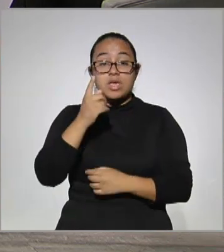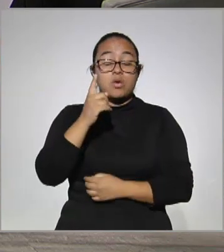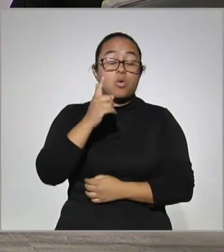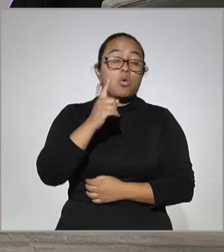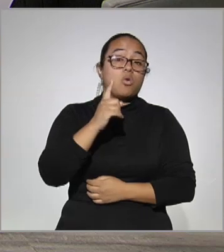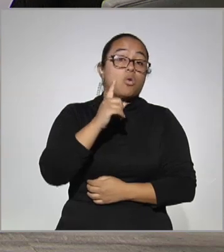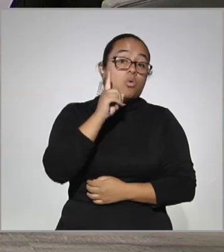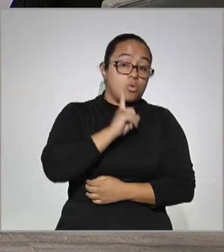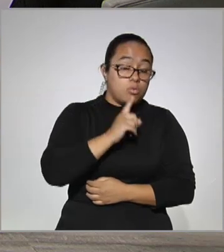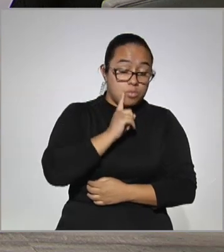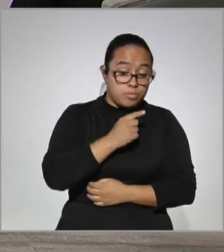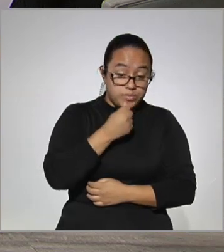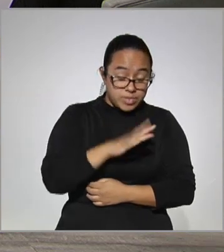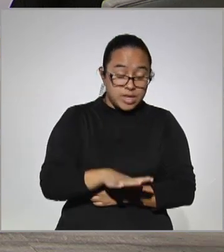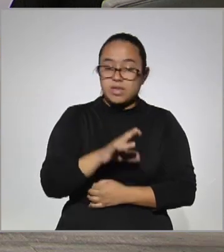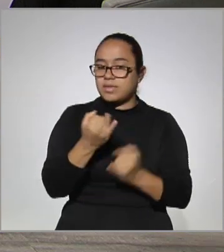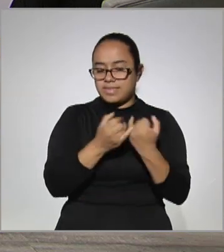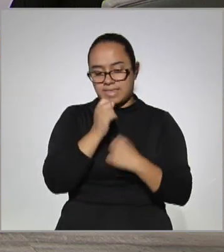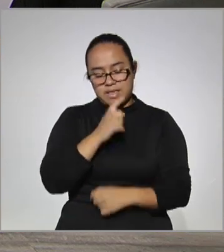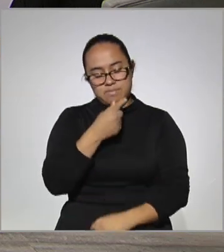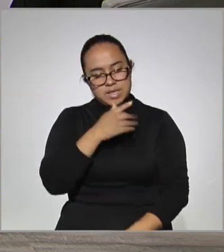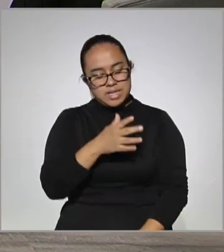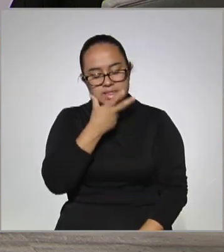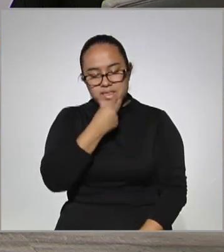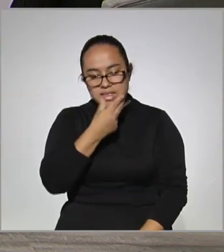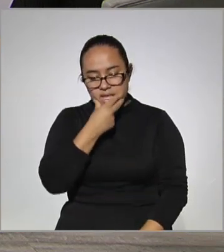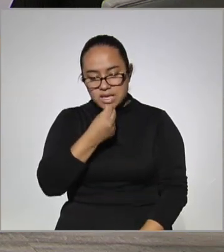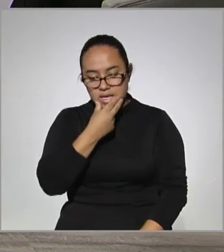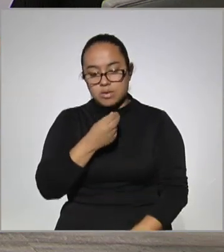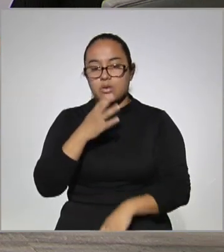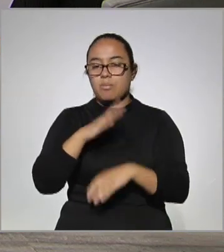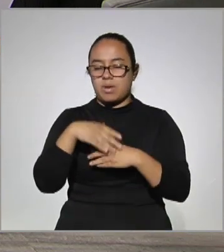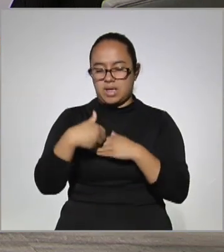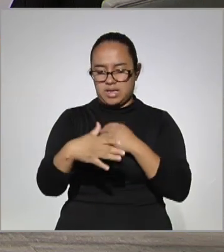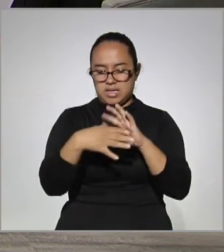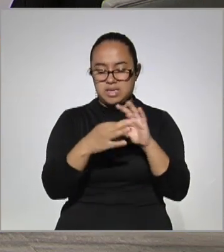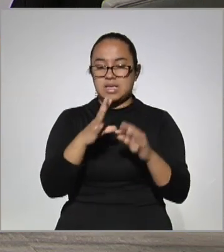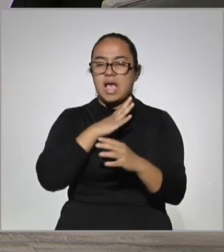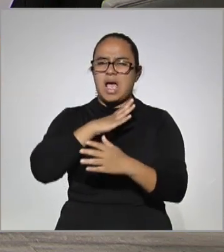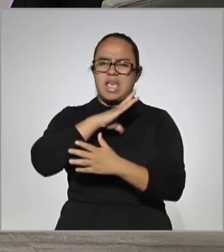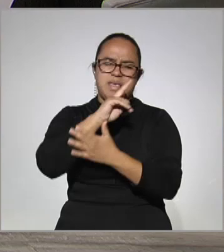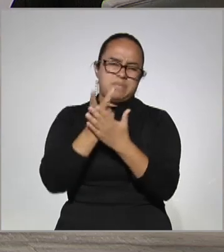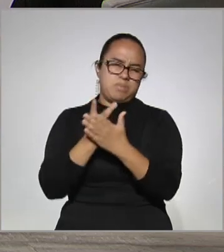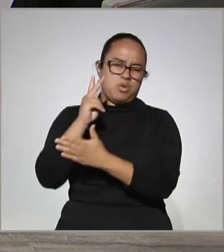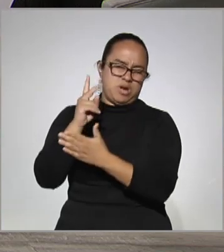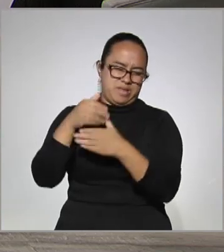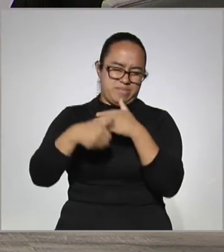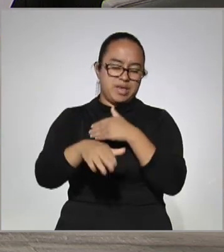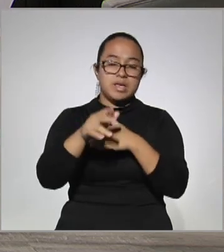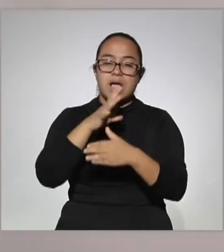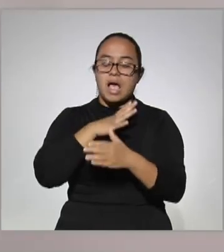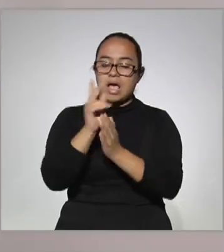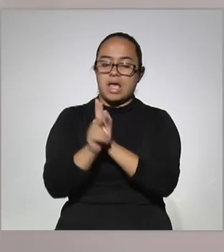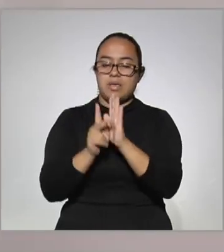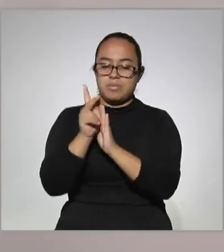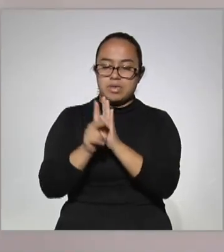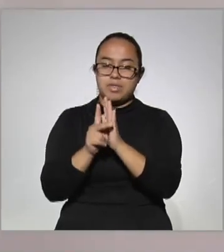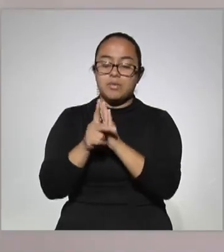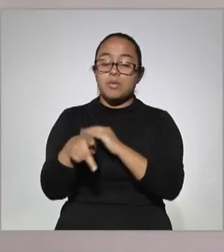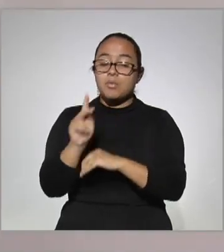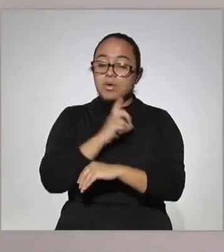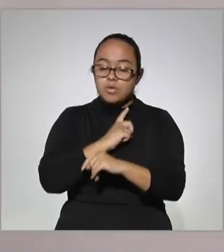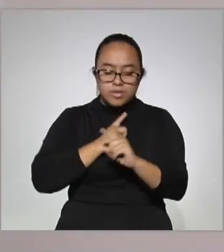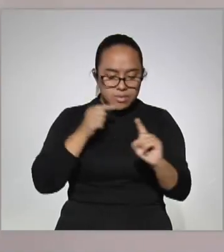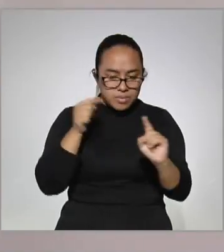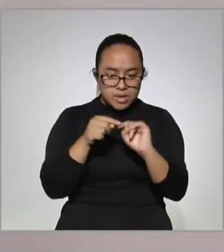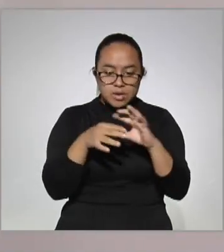Eso es bien importante. Fíjense lo que está comentando el doctor. Tenemos más adelante en el programa cápsulas sobre prevención, casi hacia el final, pero nos tenemos que basar en